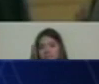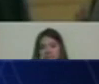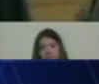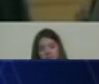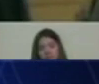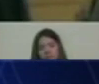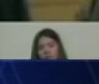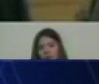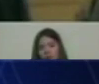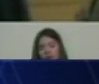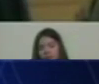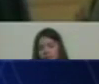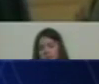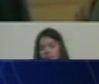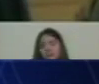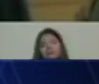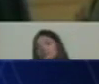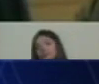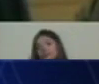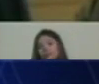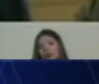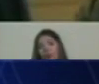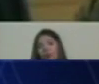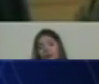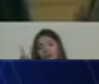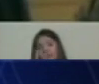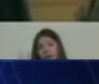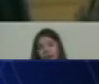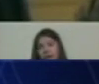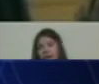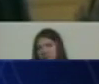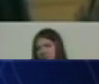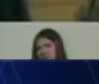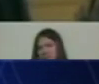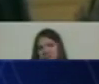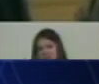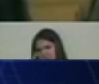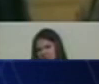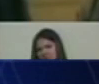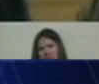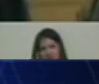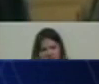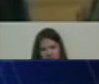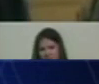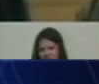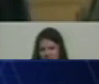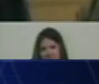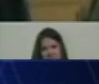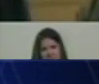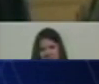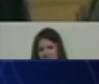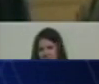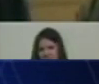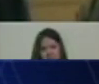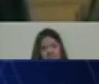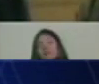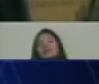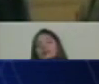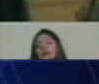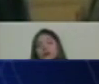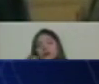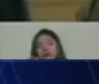Los recientes intentos de informes contra Venezuela carecen de rigor metodológico, son